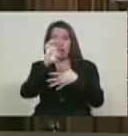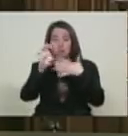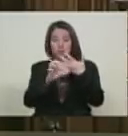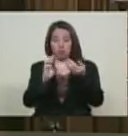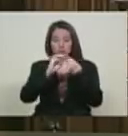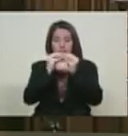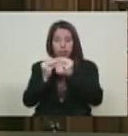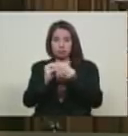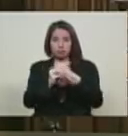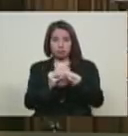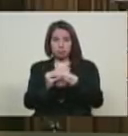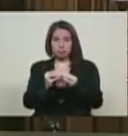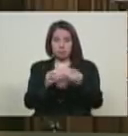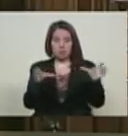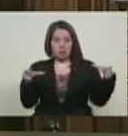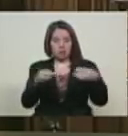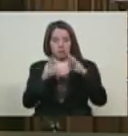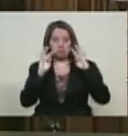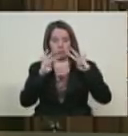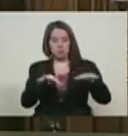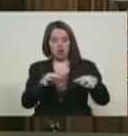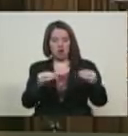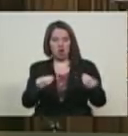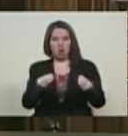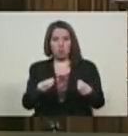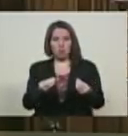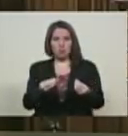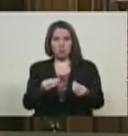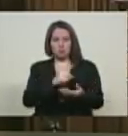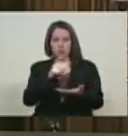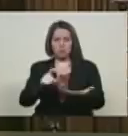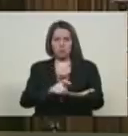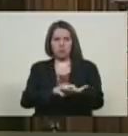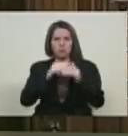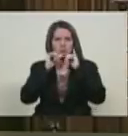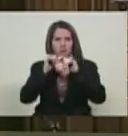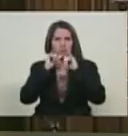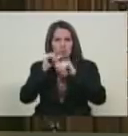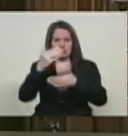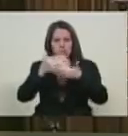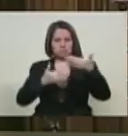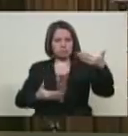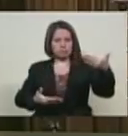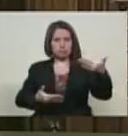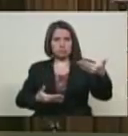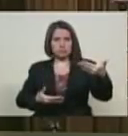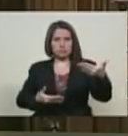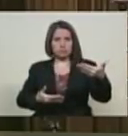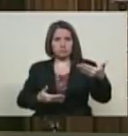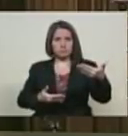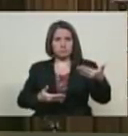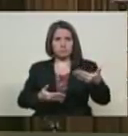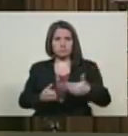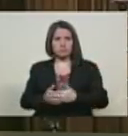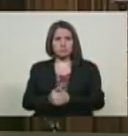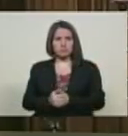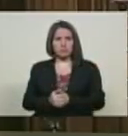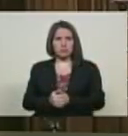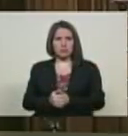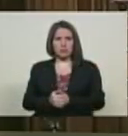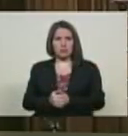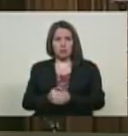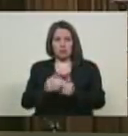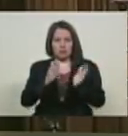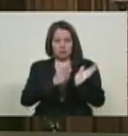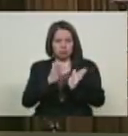a completar el juego completo, valga la redundancia y la expresión, vienen a completar todo el